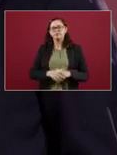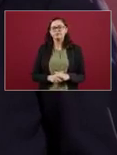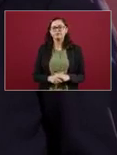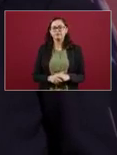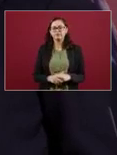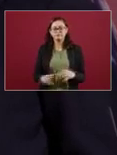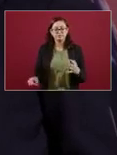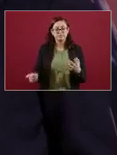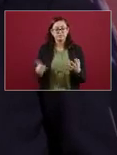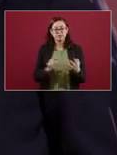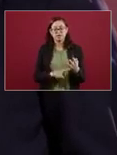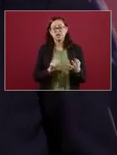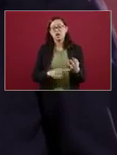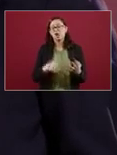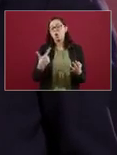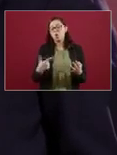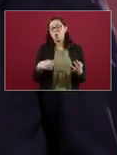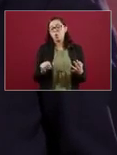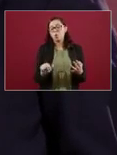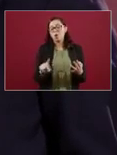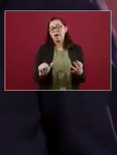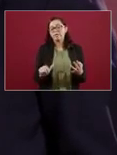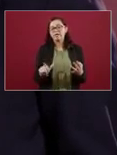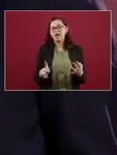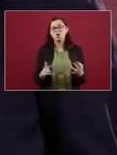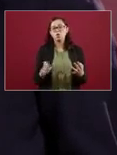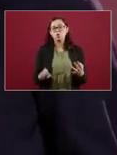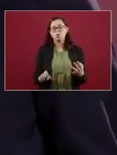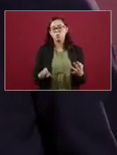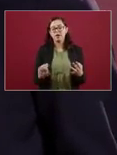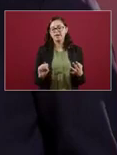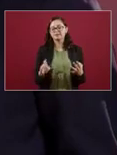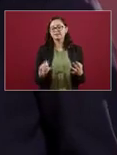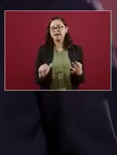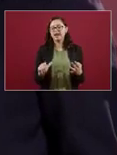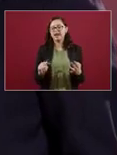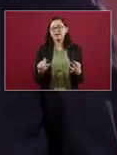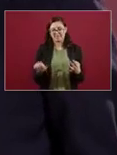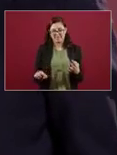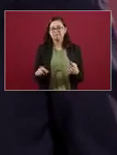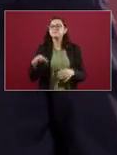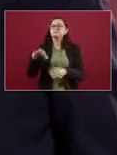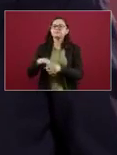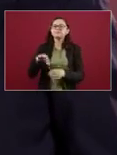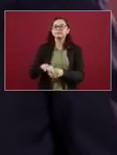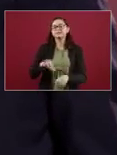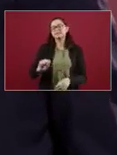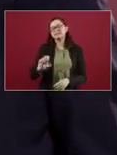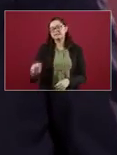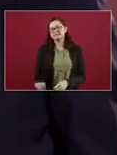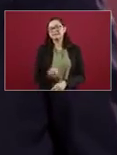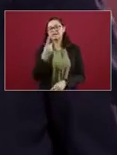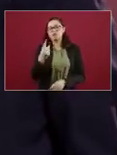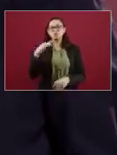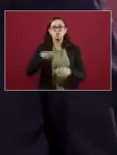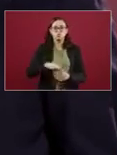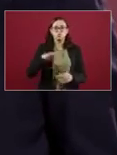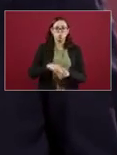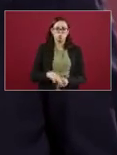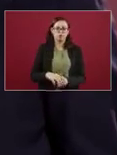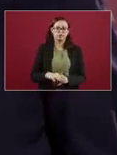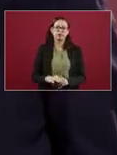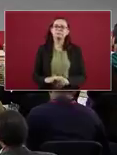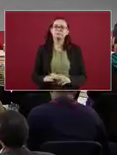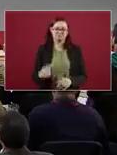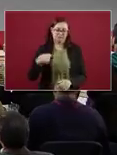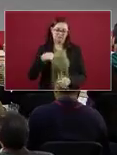Y Guadalupe Escalante, 61 votos, también ganó. Entonces, son los cuatro. Ya envié los